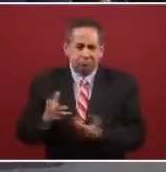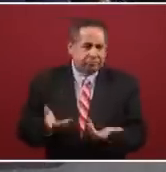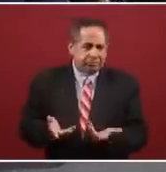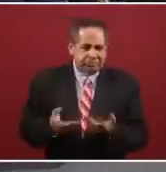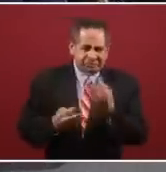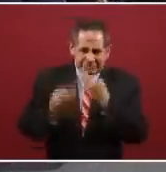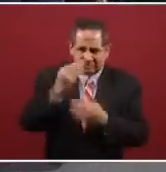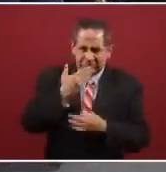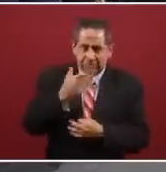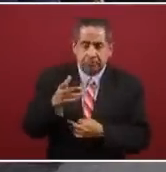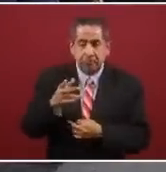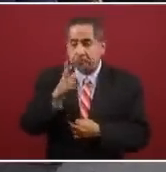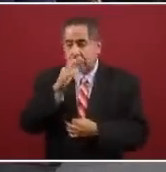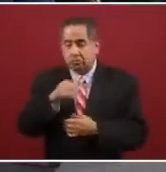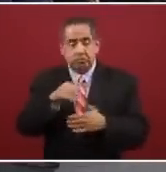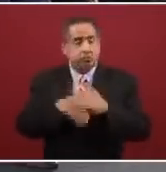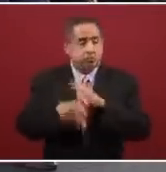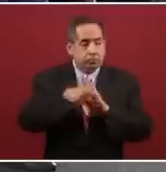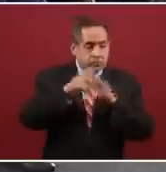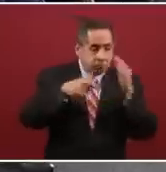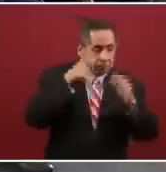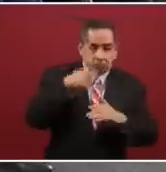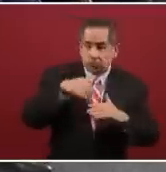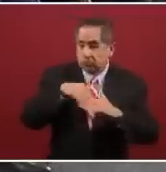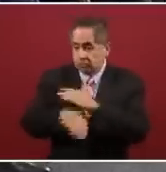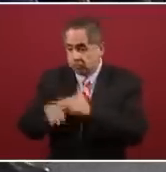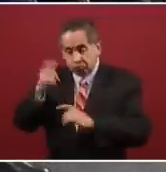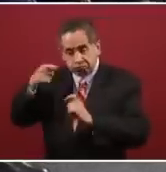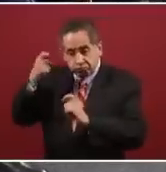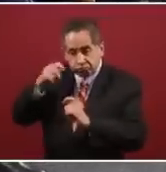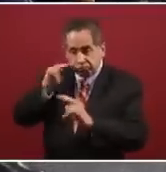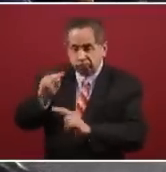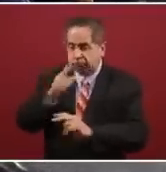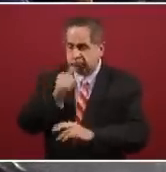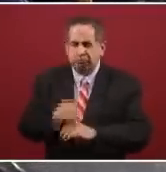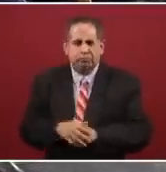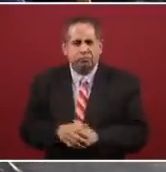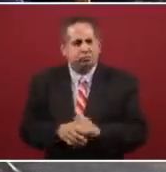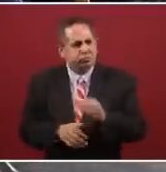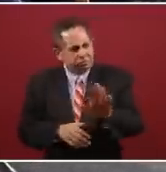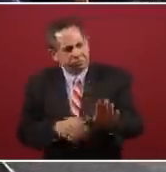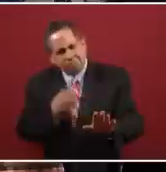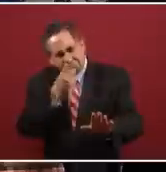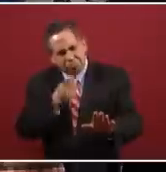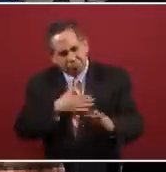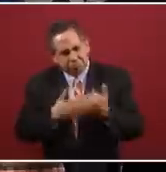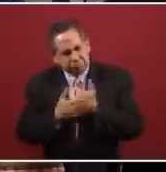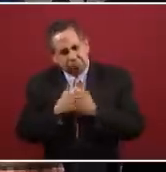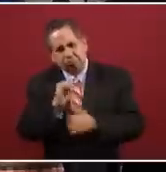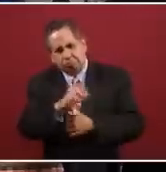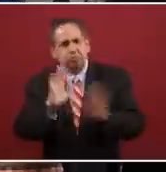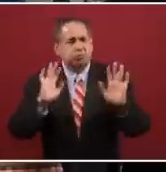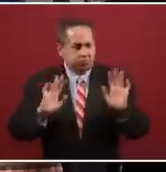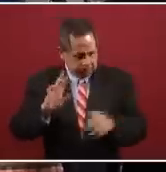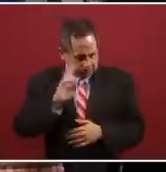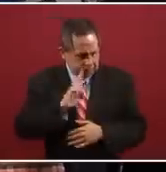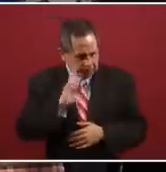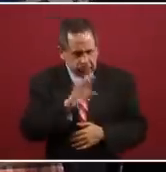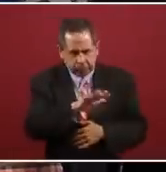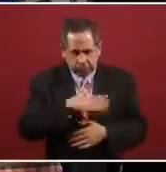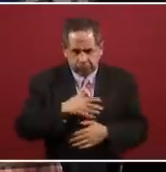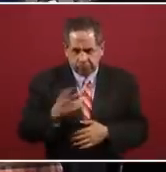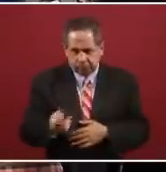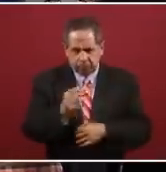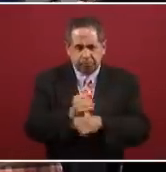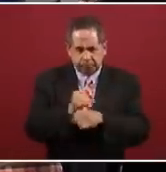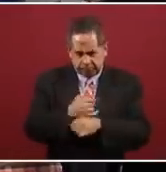no se permite el acceso a medios de comunicación a esos lugares. Yo tengo entendido que sí, pero de todas maneras lo